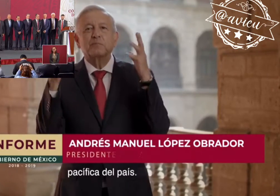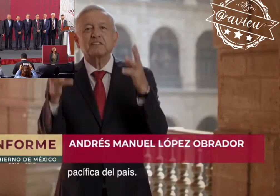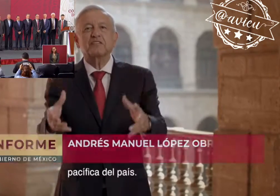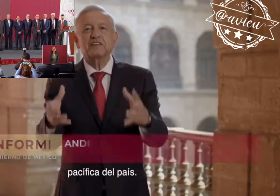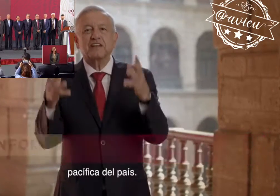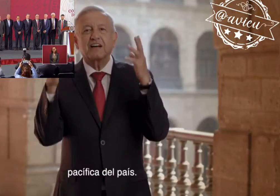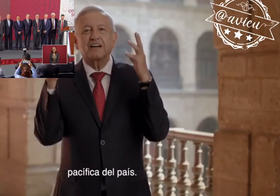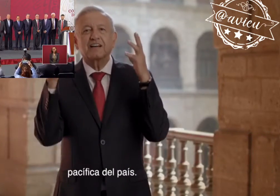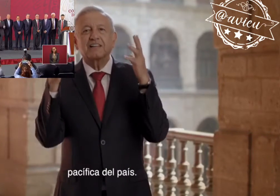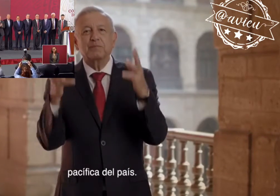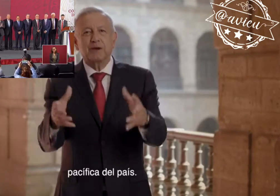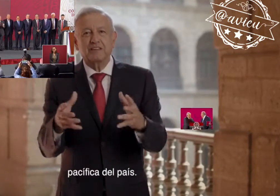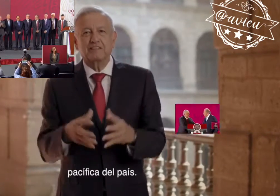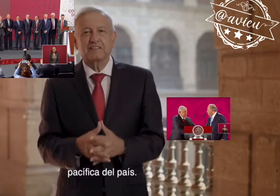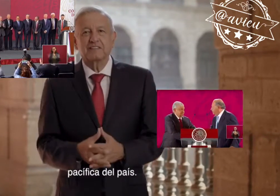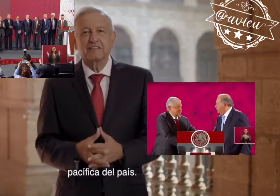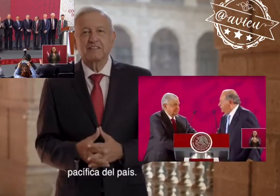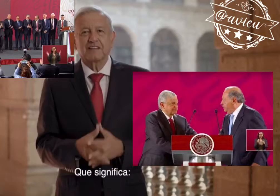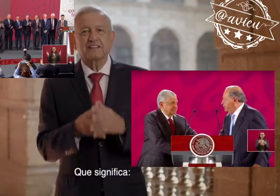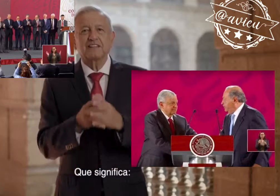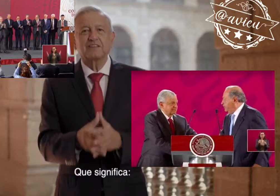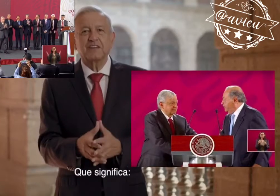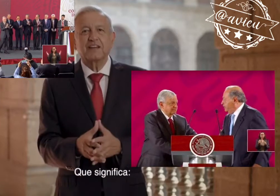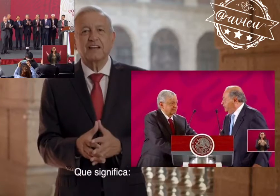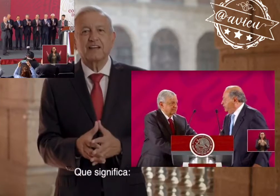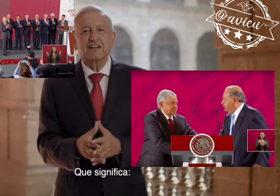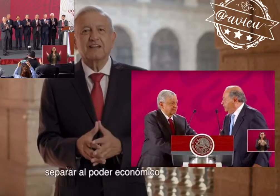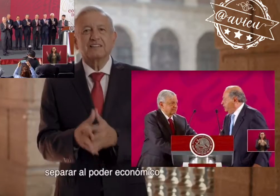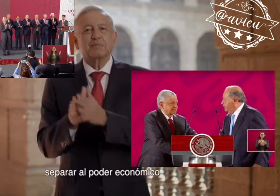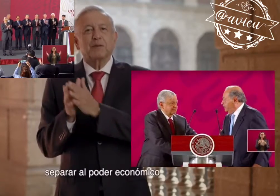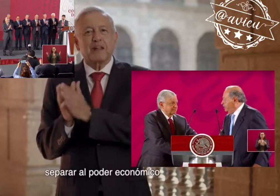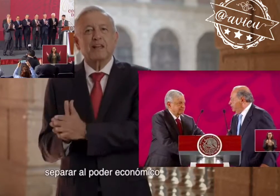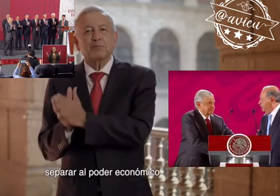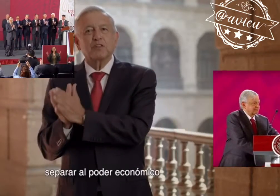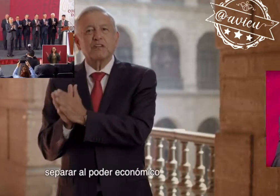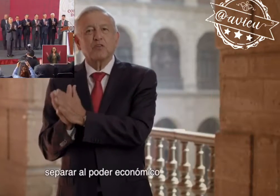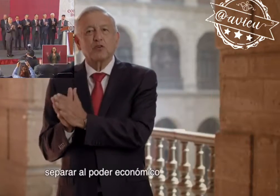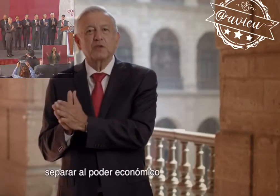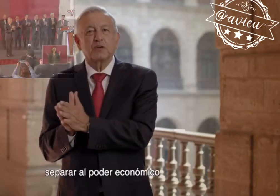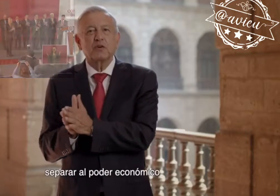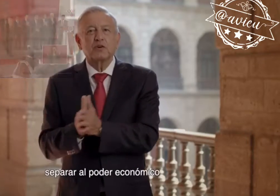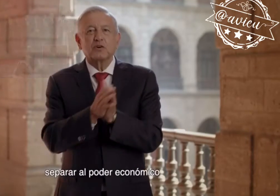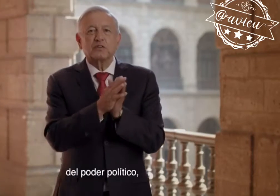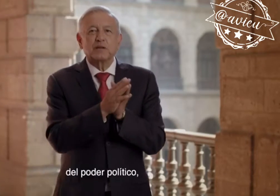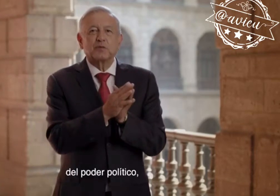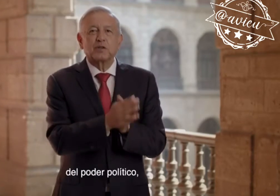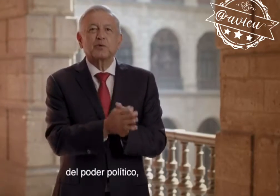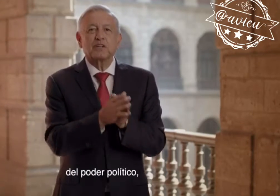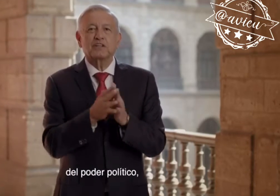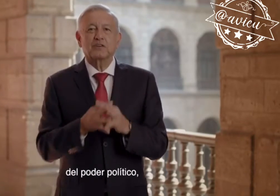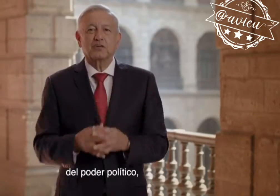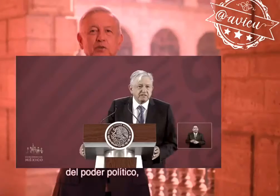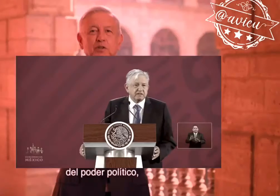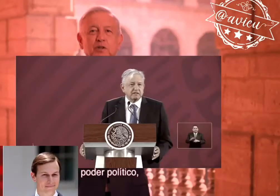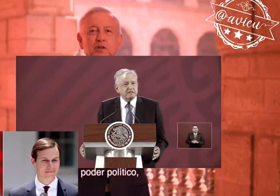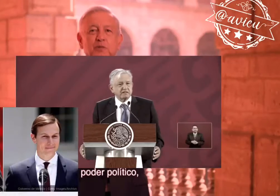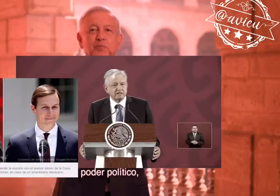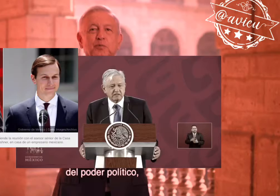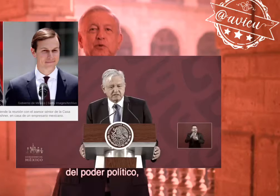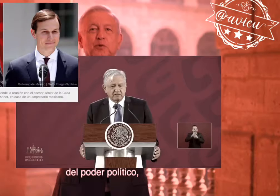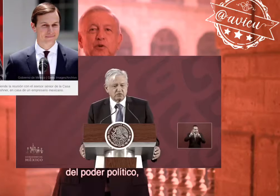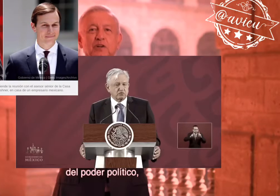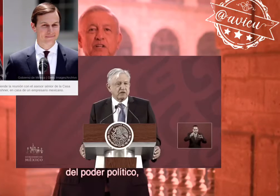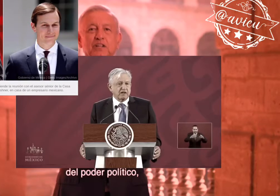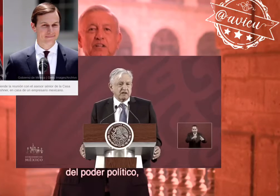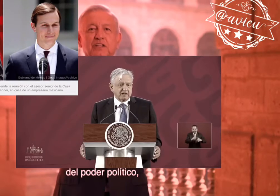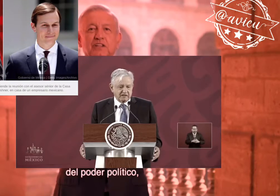transformación pacífica del país, que significa separar al poder económico del poder político.